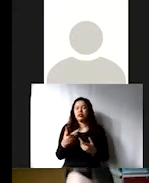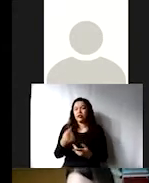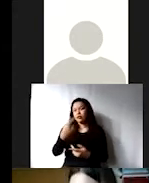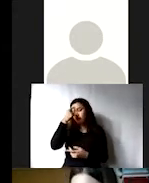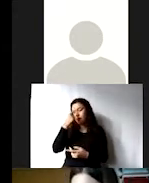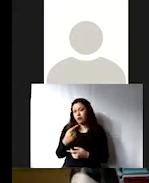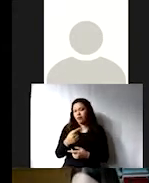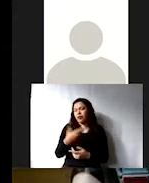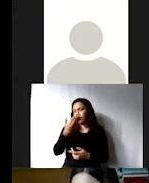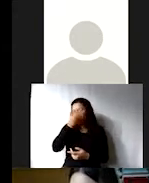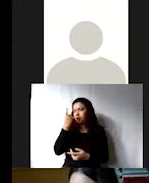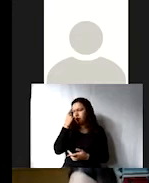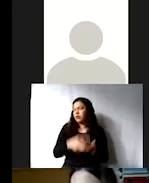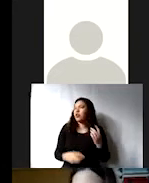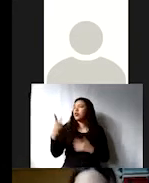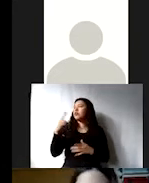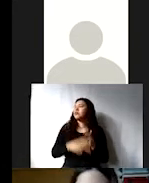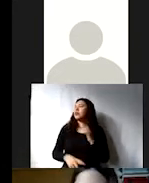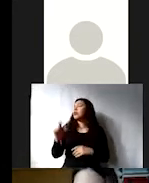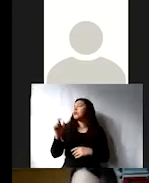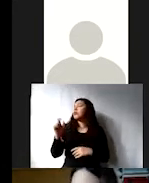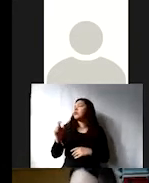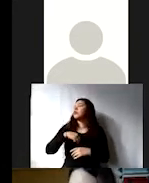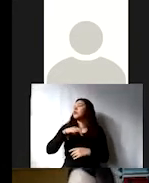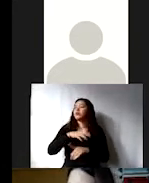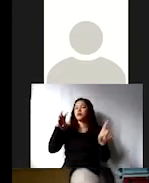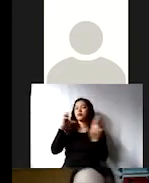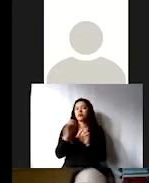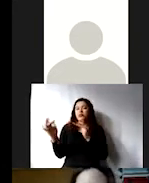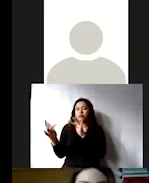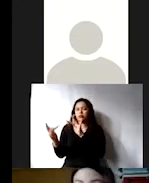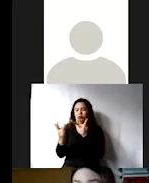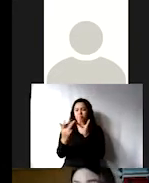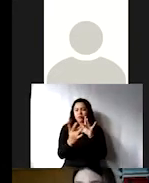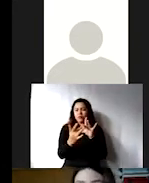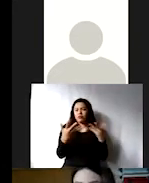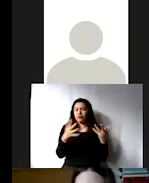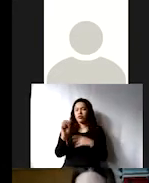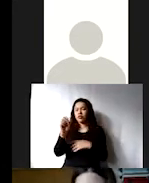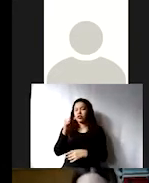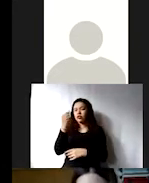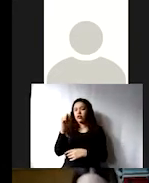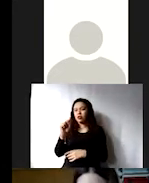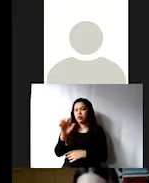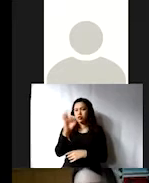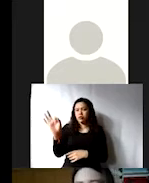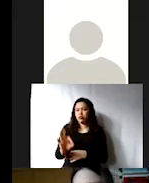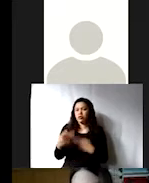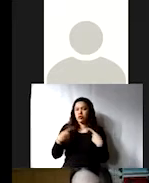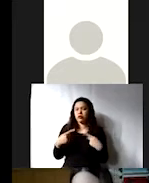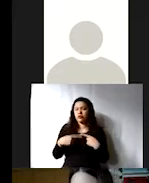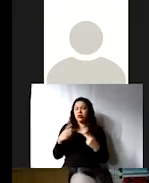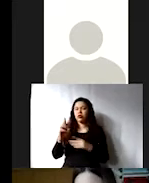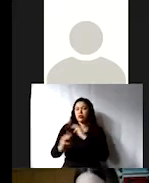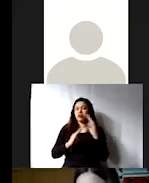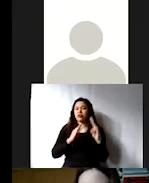sé, 2020 queremos lograr la conectividad de al menos el 60% de las personas en el mundo,